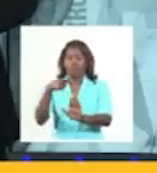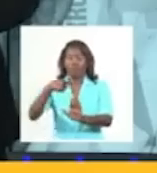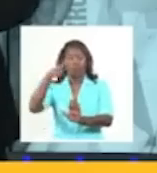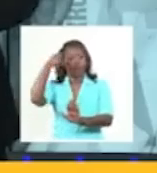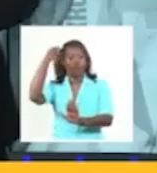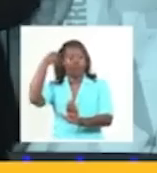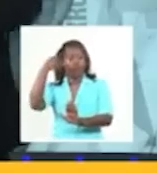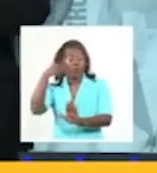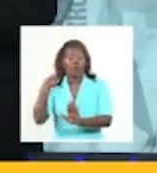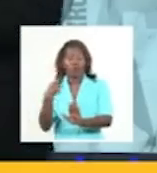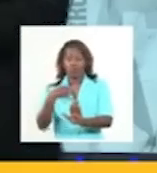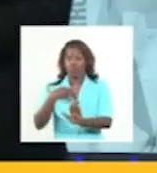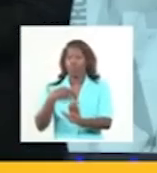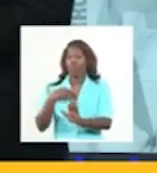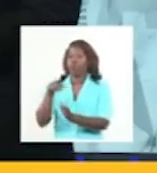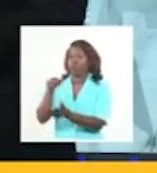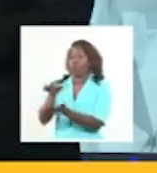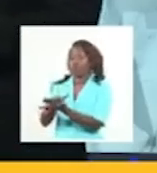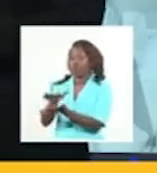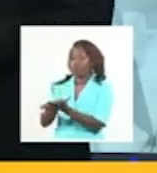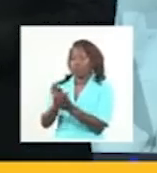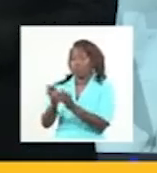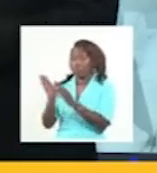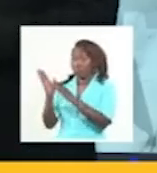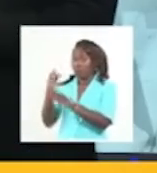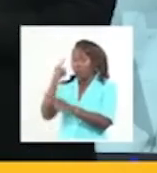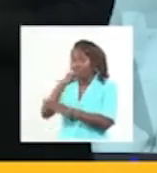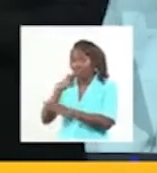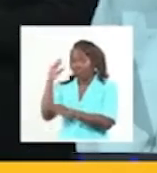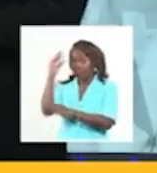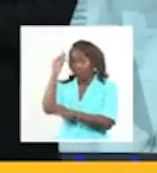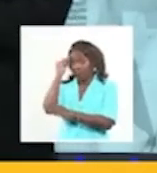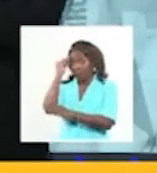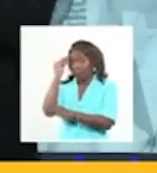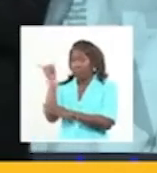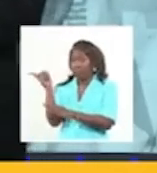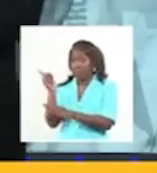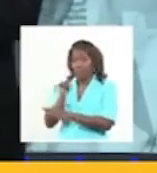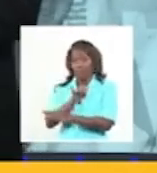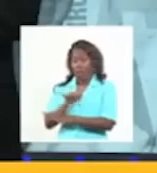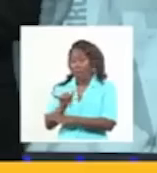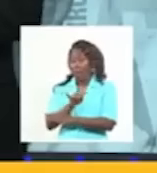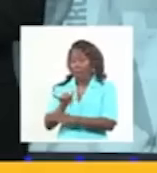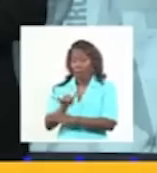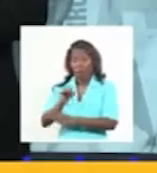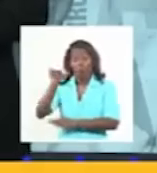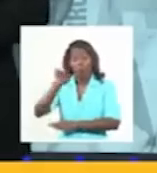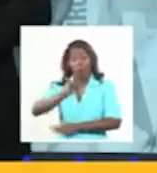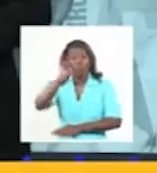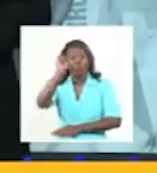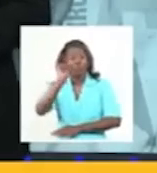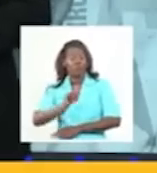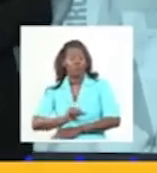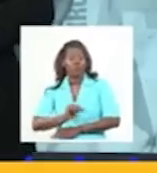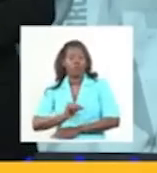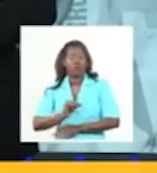crea este fake news, crea la superproducción de Malanga.